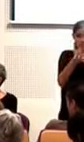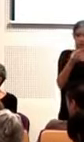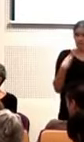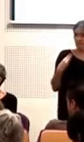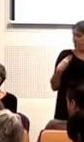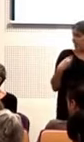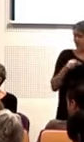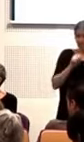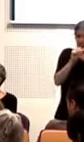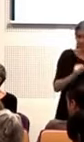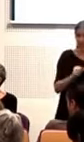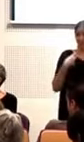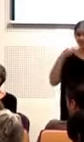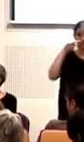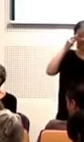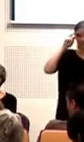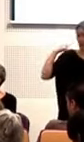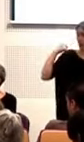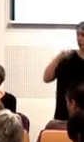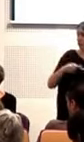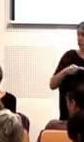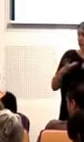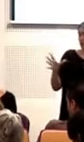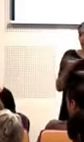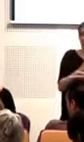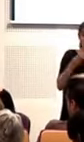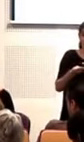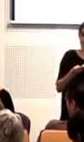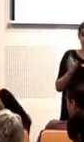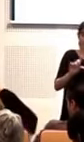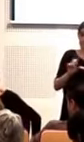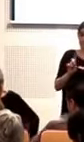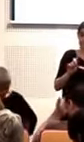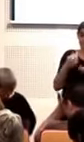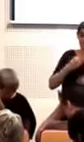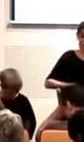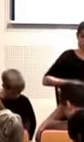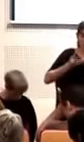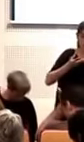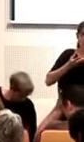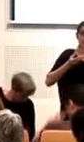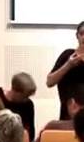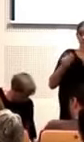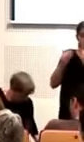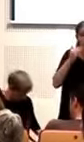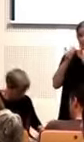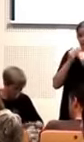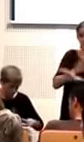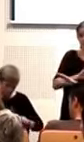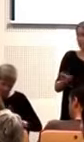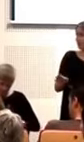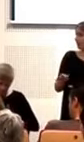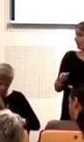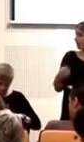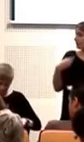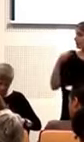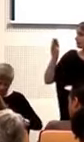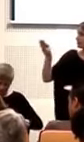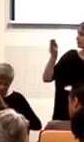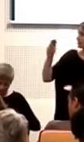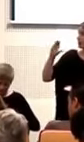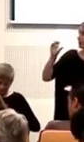de su testimonio, y eso todo el mundo no lo hace, y todo el mundo no es capaz de hacerlo. Así que muchas gracias a todos y llamo a Celeste para